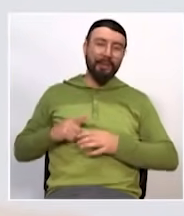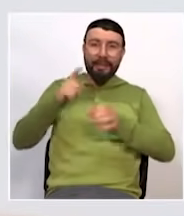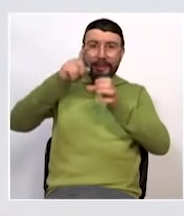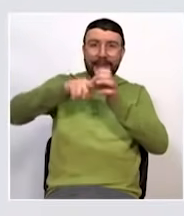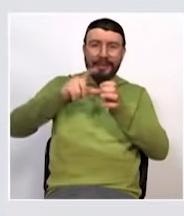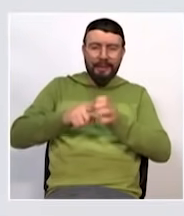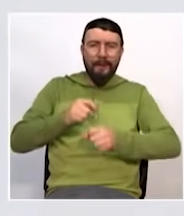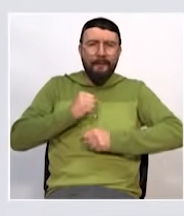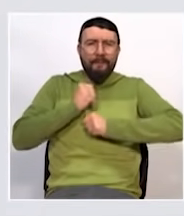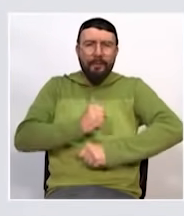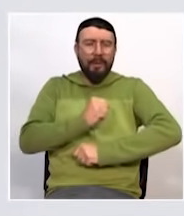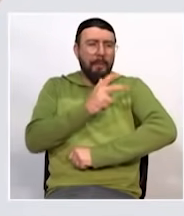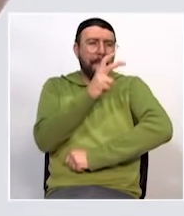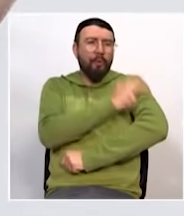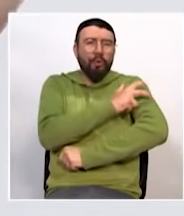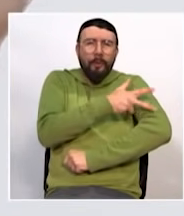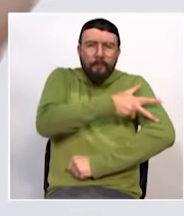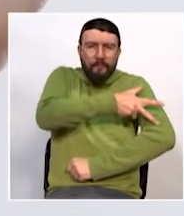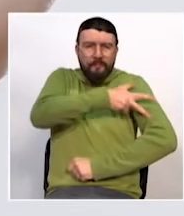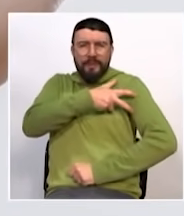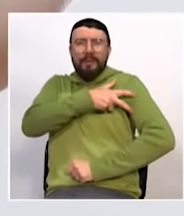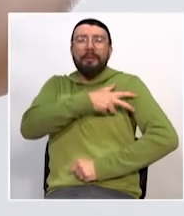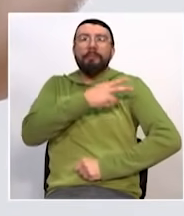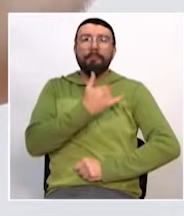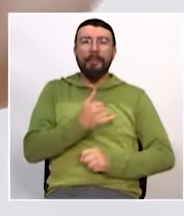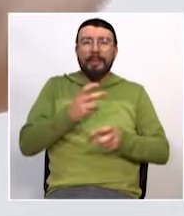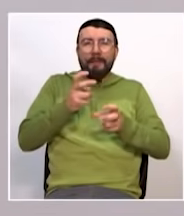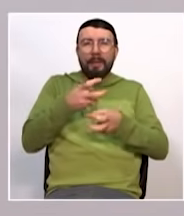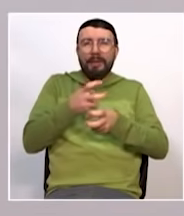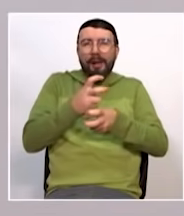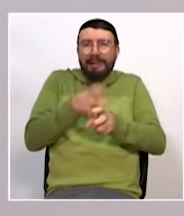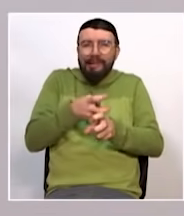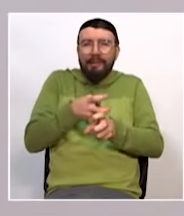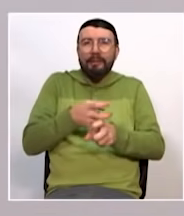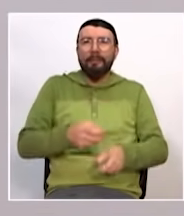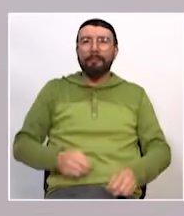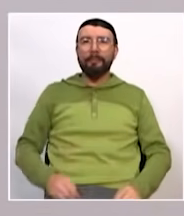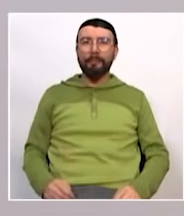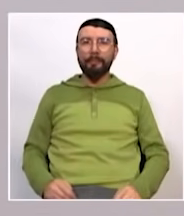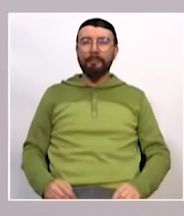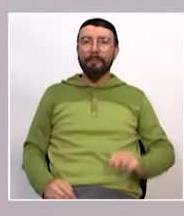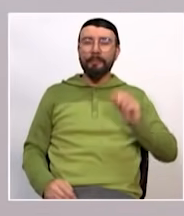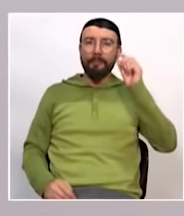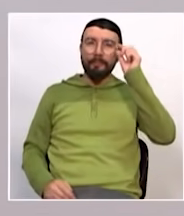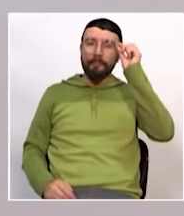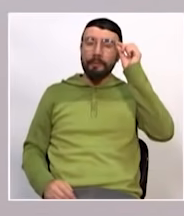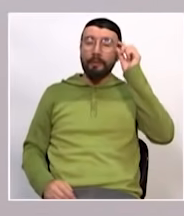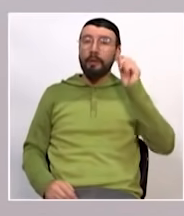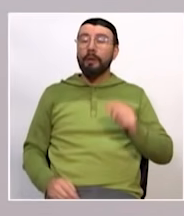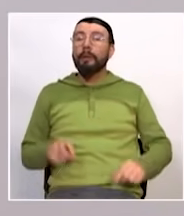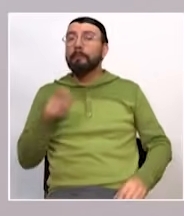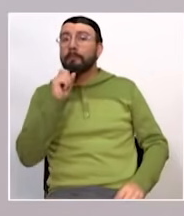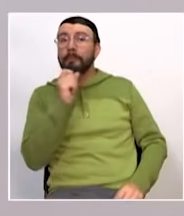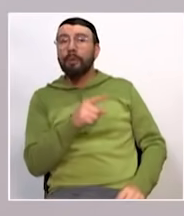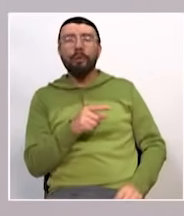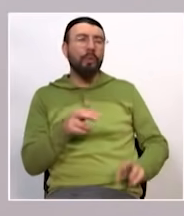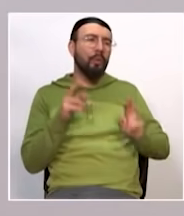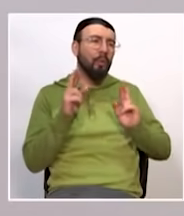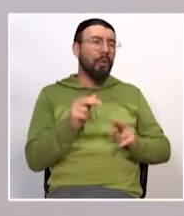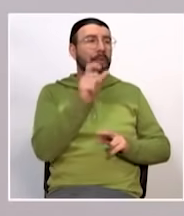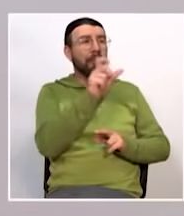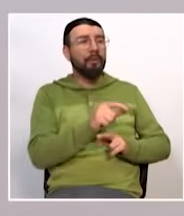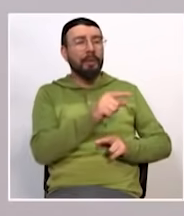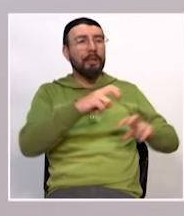vez contraen los músculos y comprimen las vértebras me gustaría que algún profesional del parque de la salud que